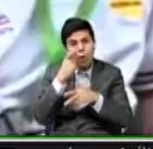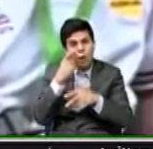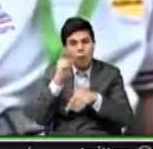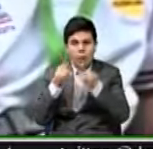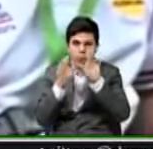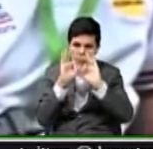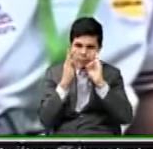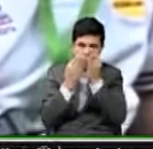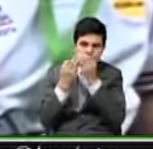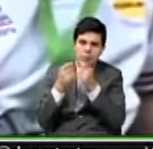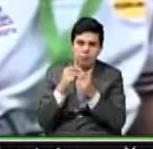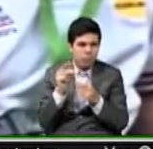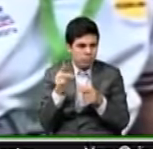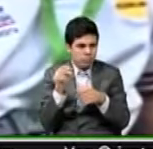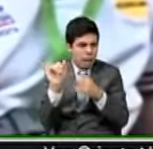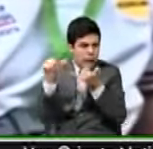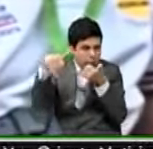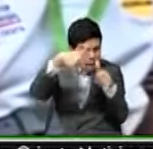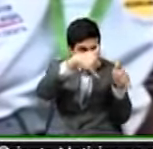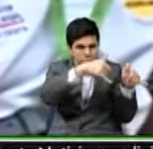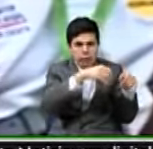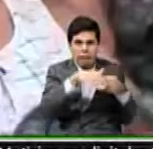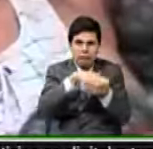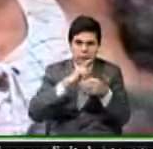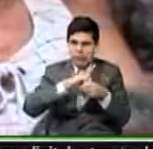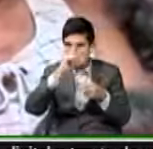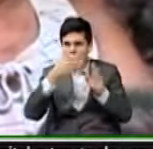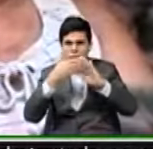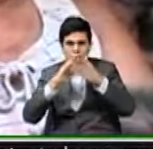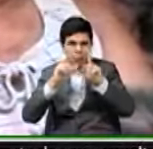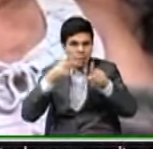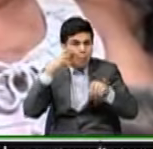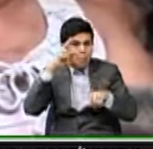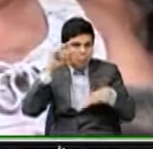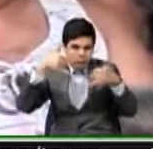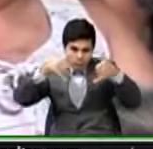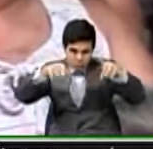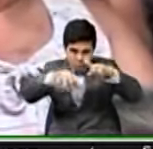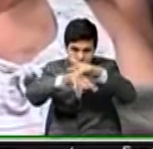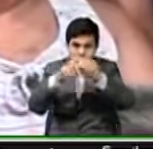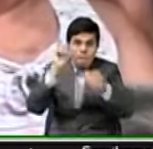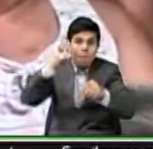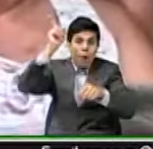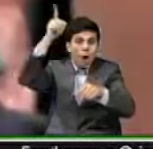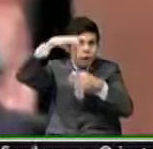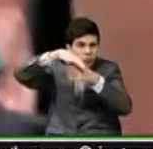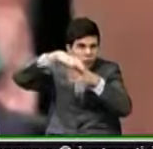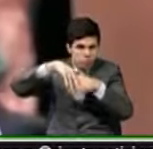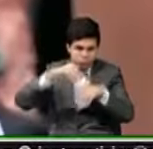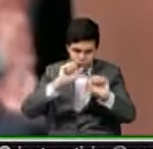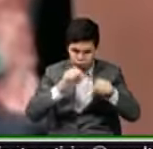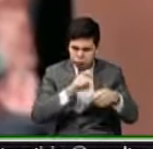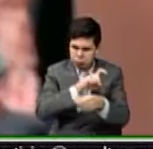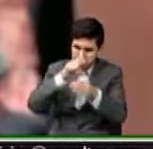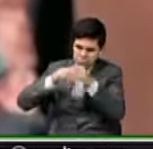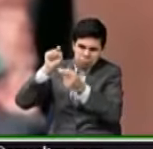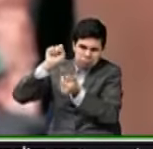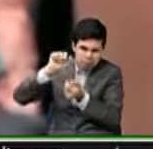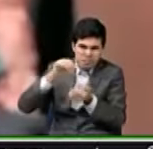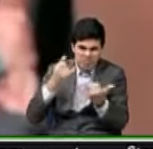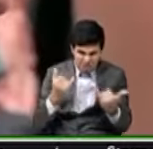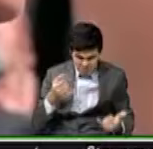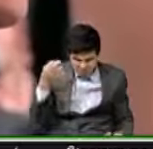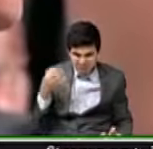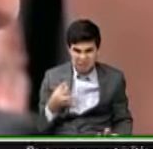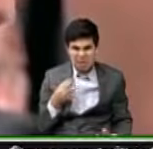sus familiares sean engañados por líderes por comunidad que se está aprovechando de esta época electoral para ofrecer unos cupos de subsidios que en el momento no